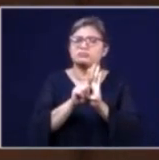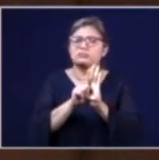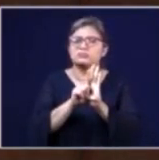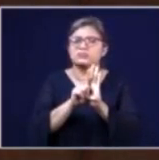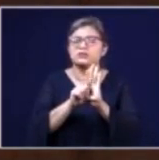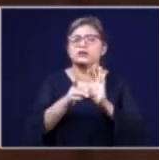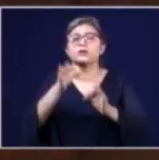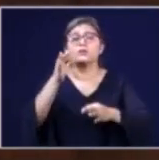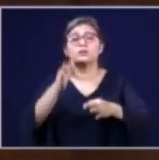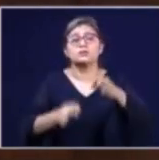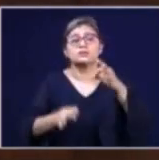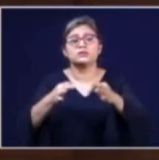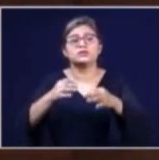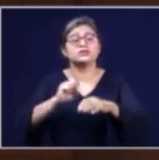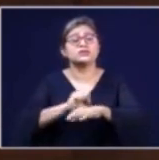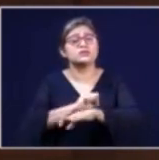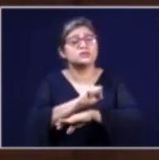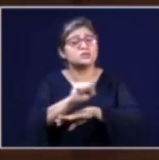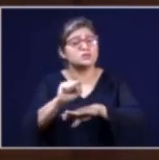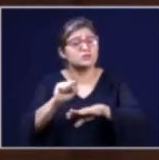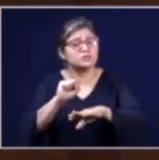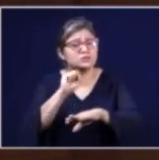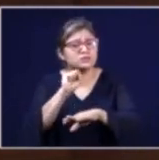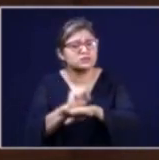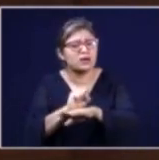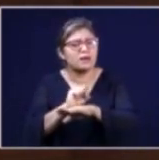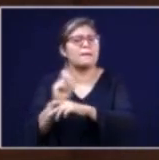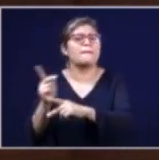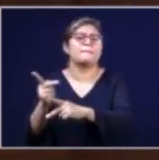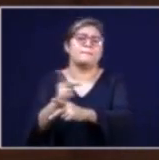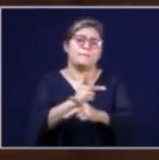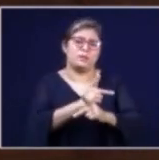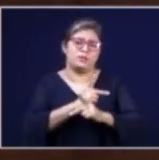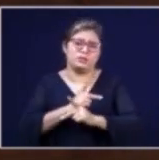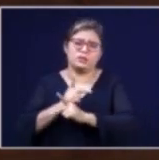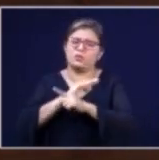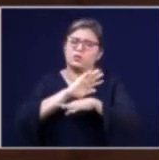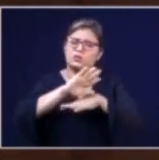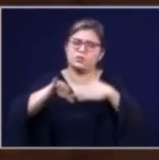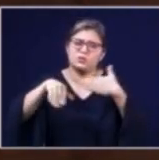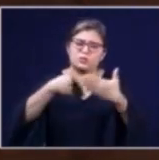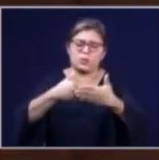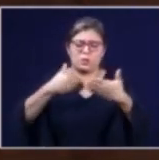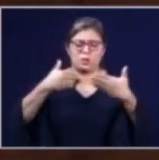social, con una especial protección a los trabajadores.